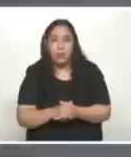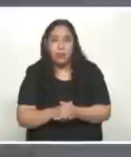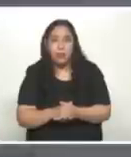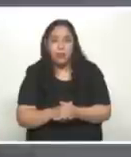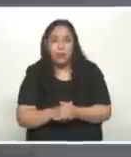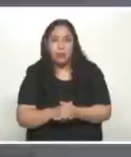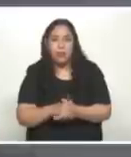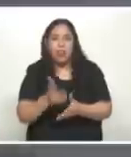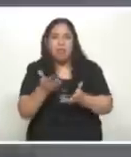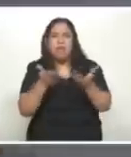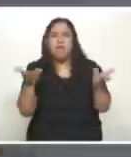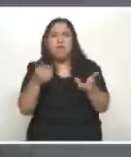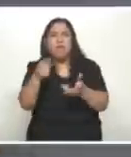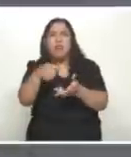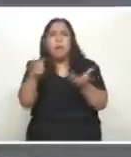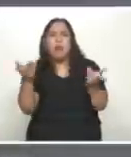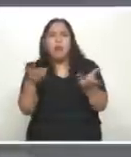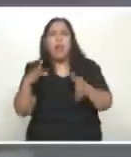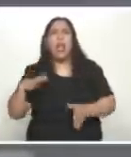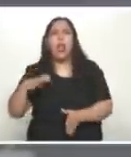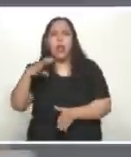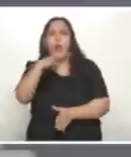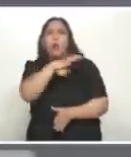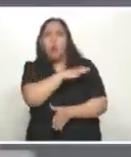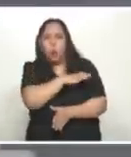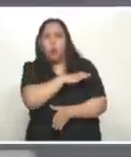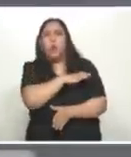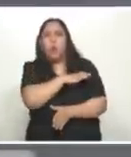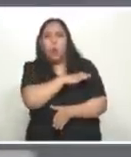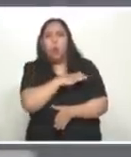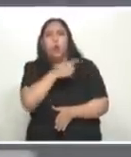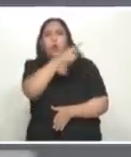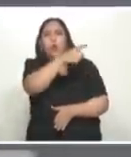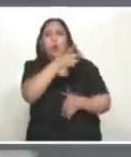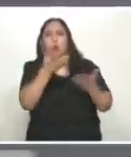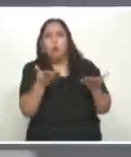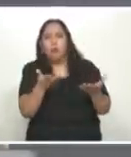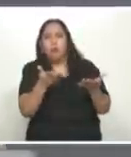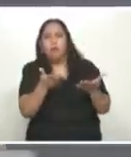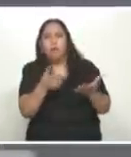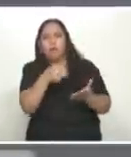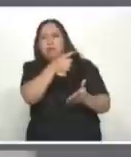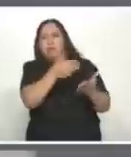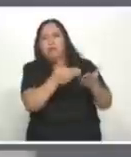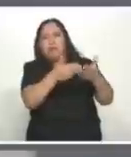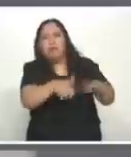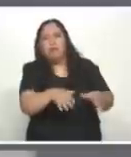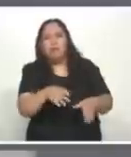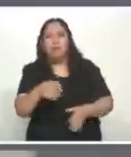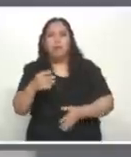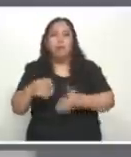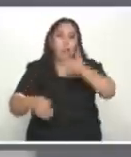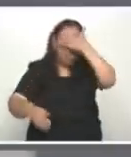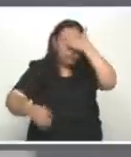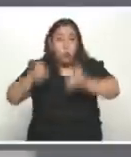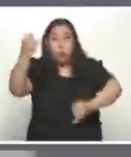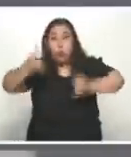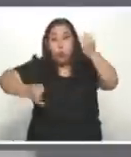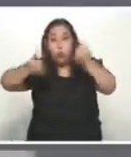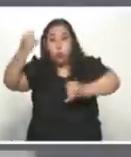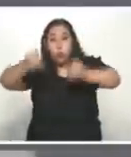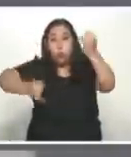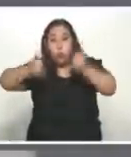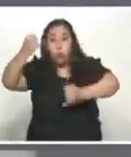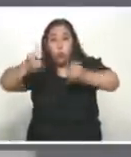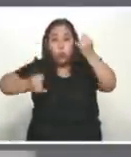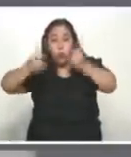ganó Xiomara? El Congreso lo tiene el bipartidismo. La Corte tuvimos que ceder, y lo hablo